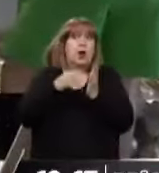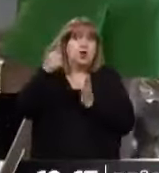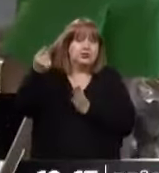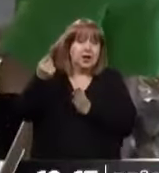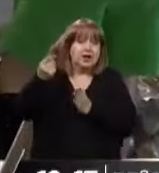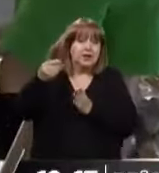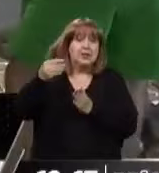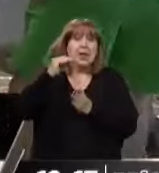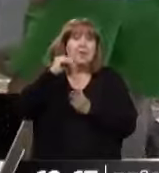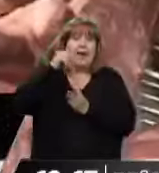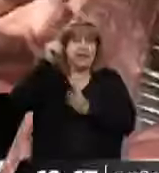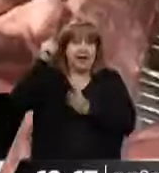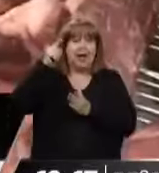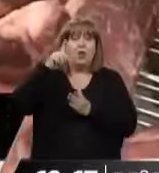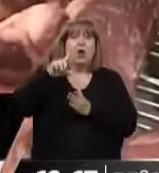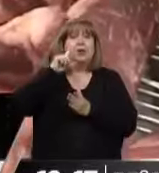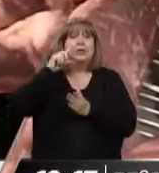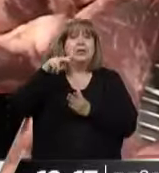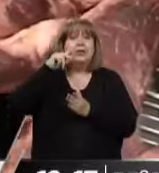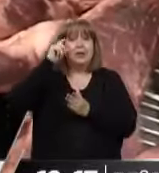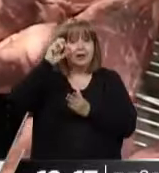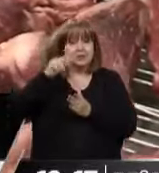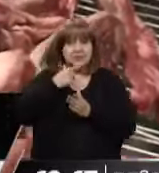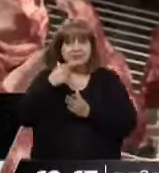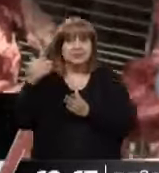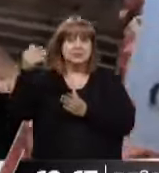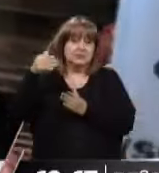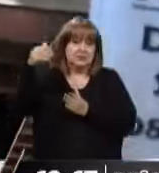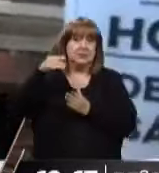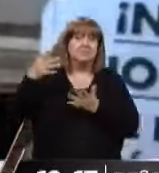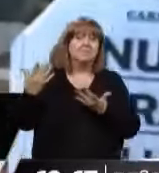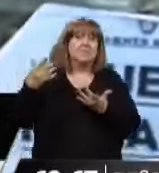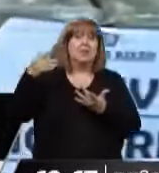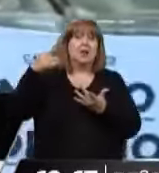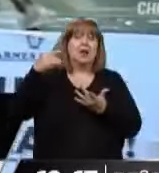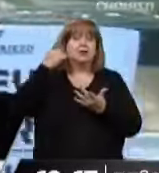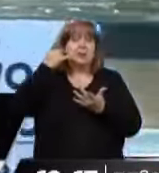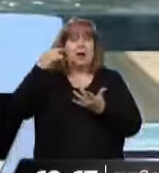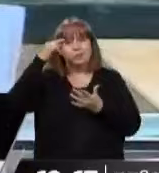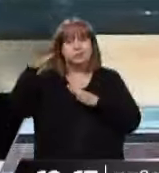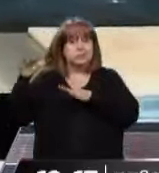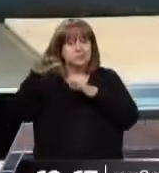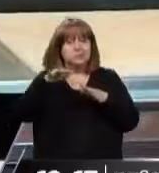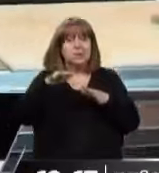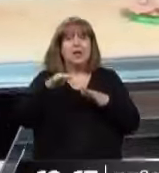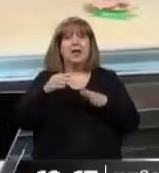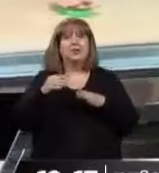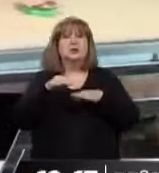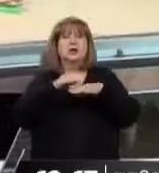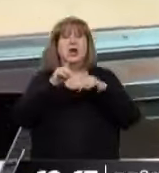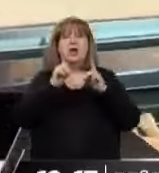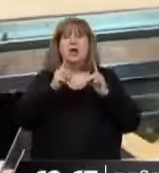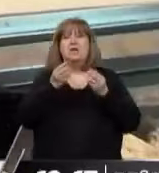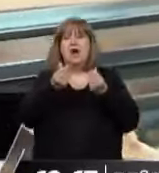día tuvo un ingreso importante que la demanda se alcanzó a abastecer, entonces los valores no